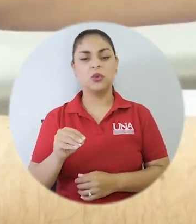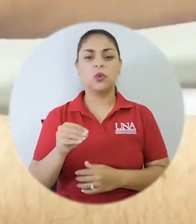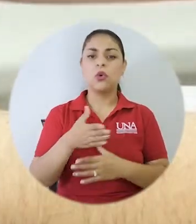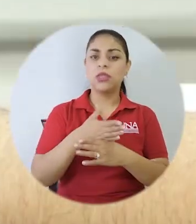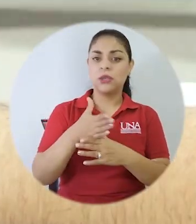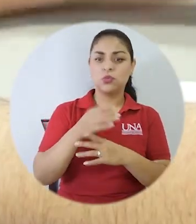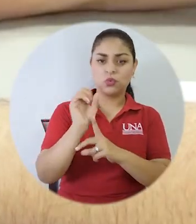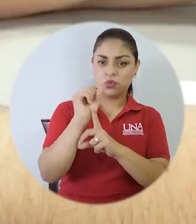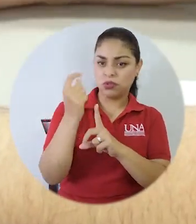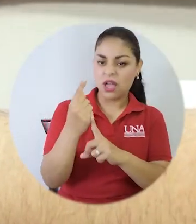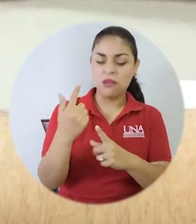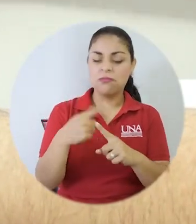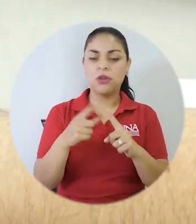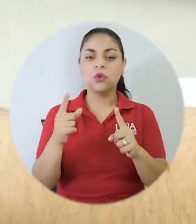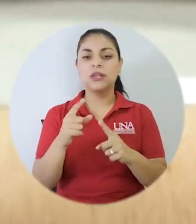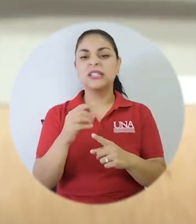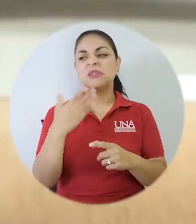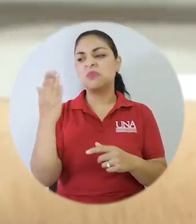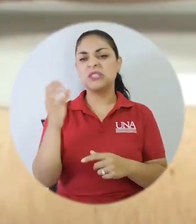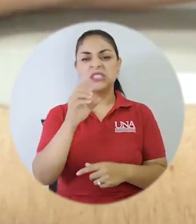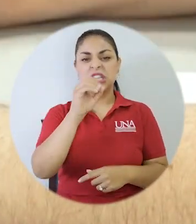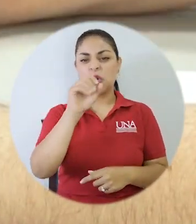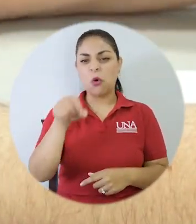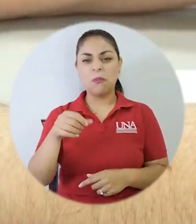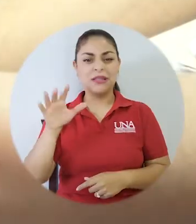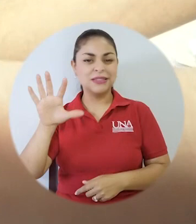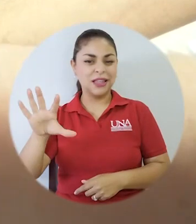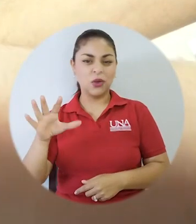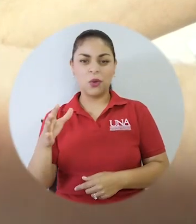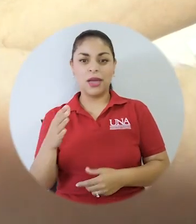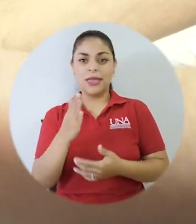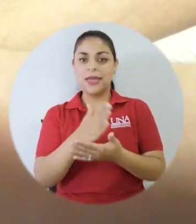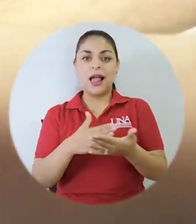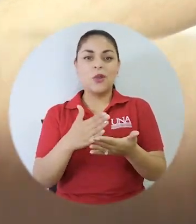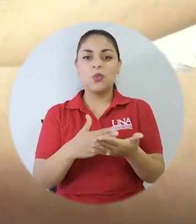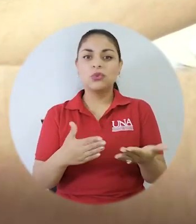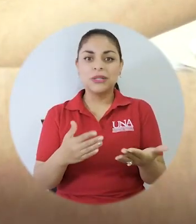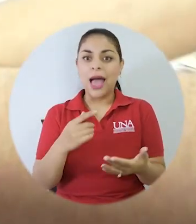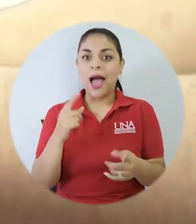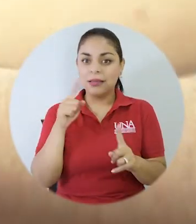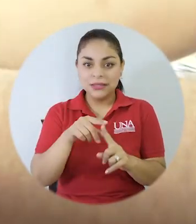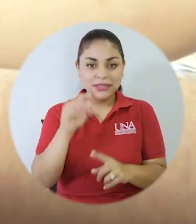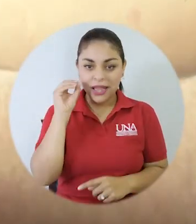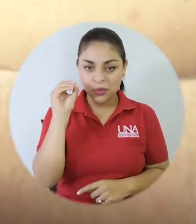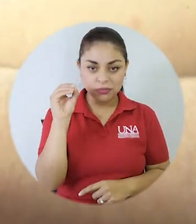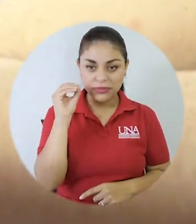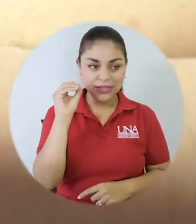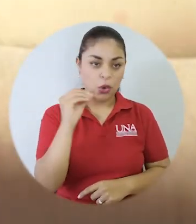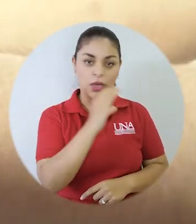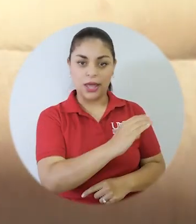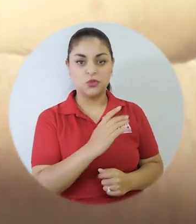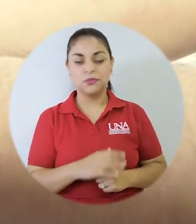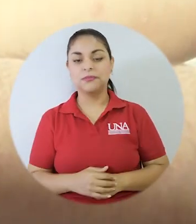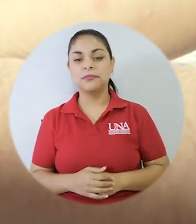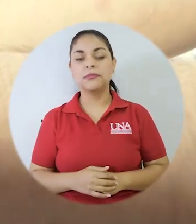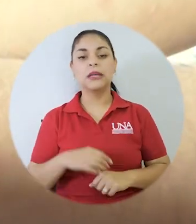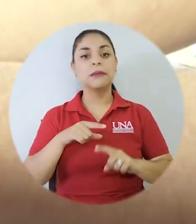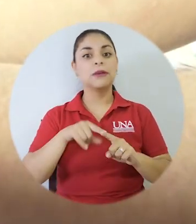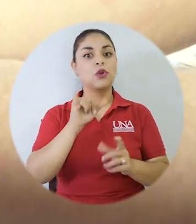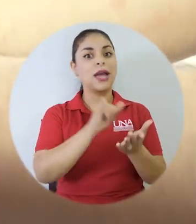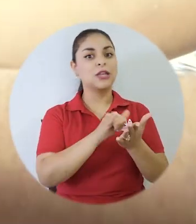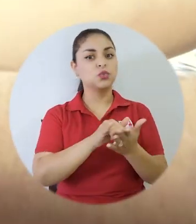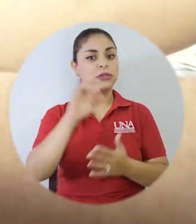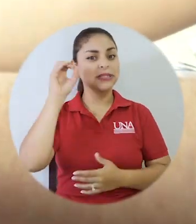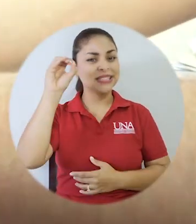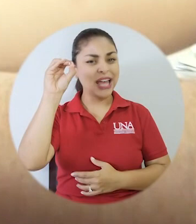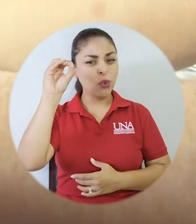en la parte de contribución social, pero después de ahí 0.5%, y hay algunos que se tabulan como 0%. El problema es que